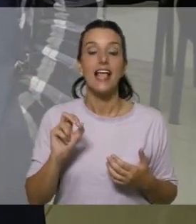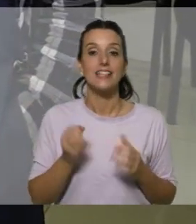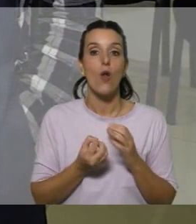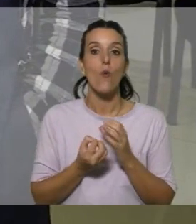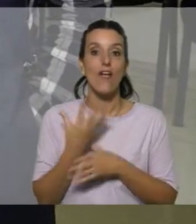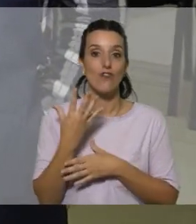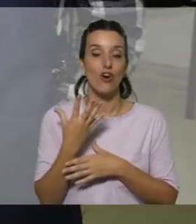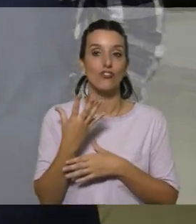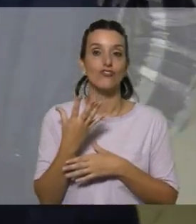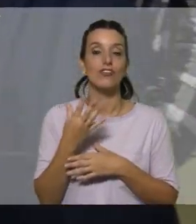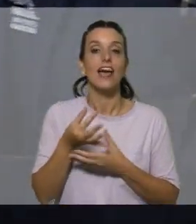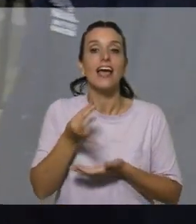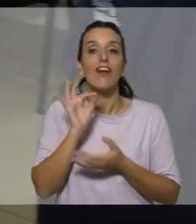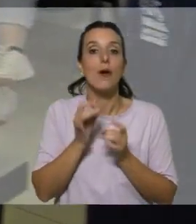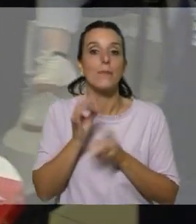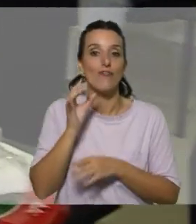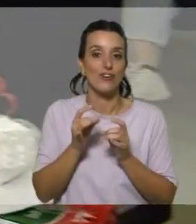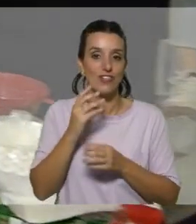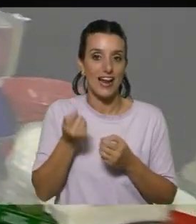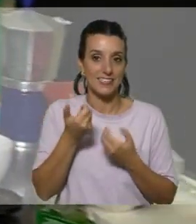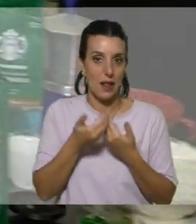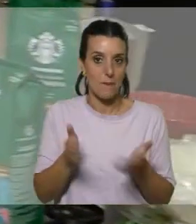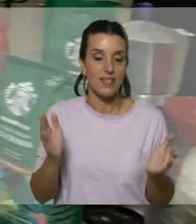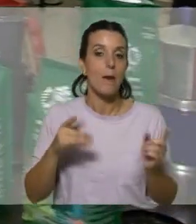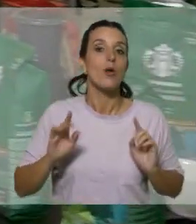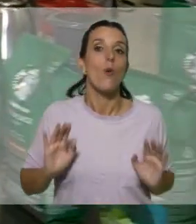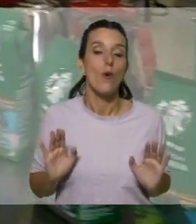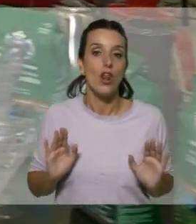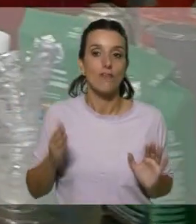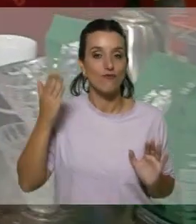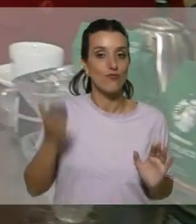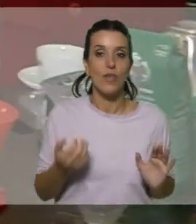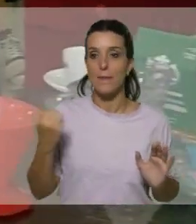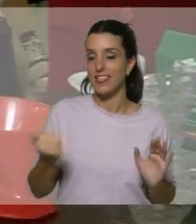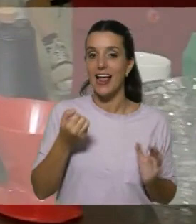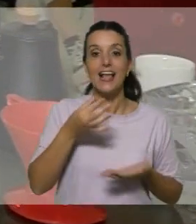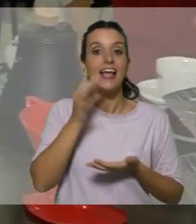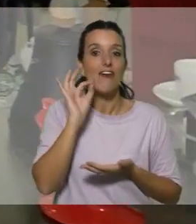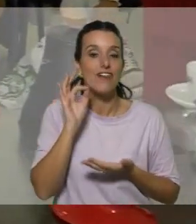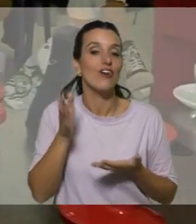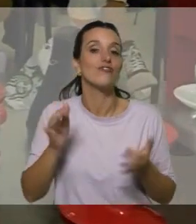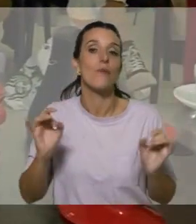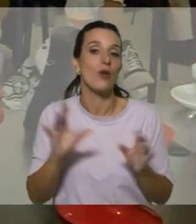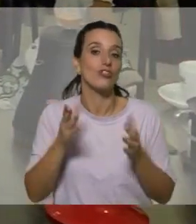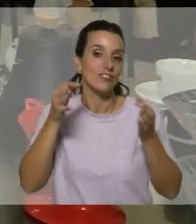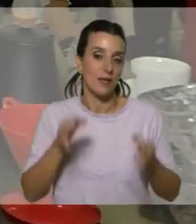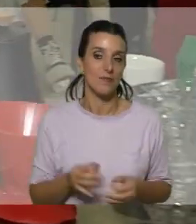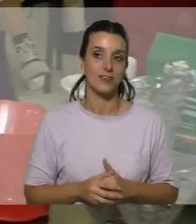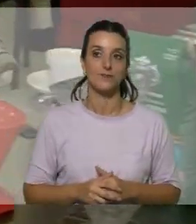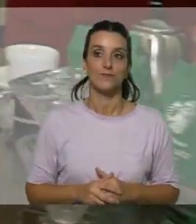nuevos baby baristas, le digo yo, porque recién están empezando. Pero bueno, el protagonista es el café y ahí con eso estás siempre, ¿no,